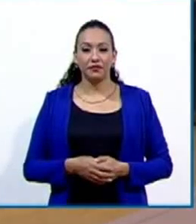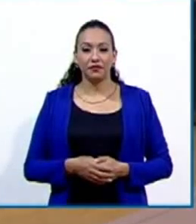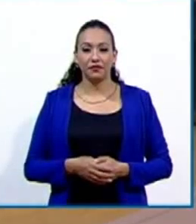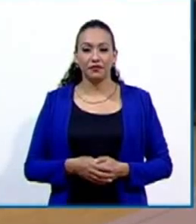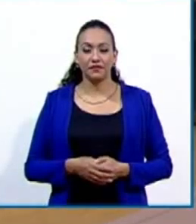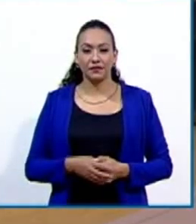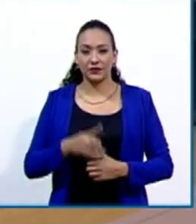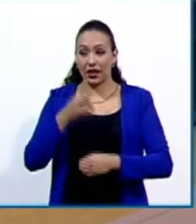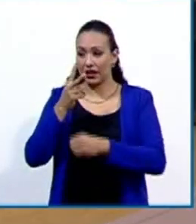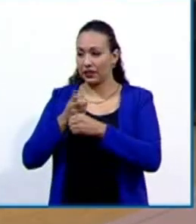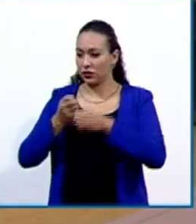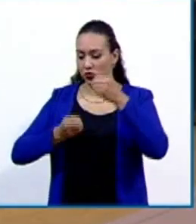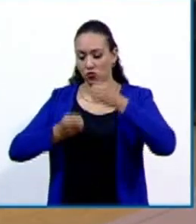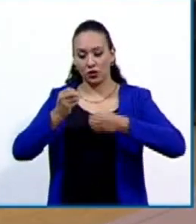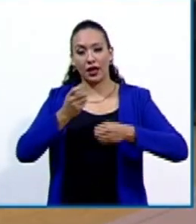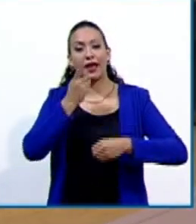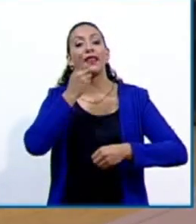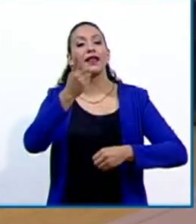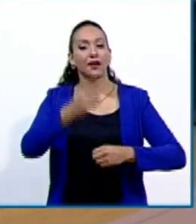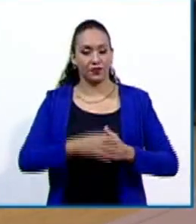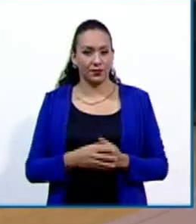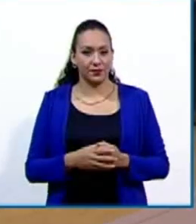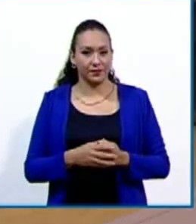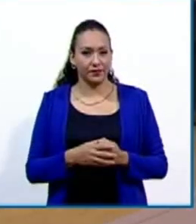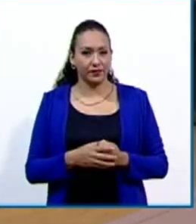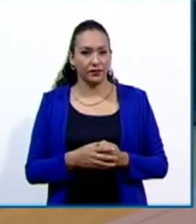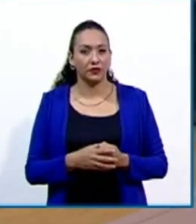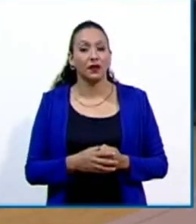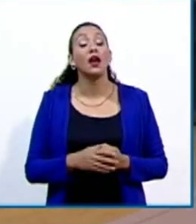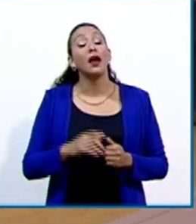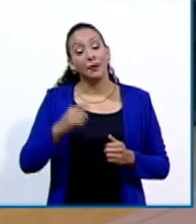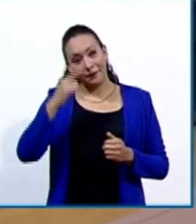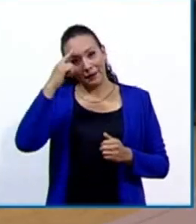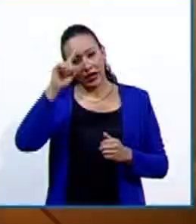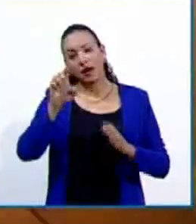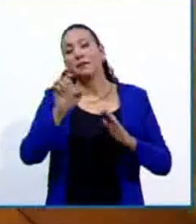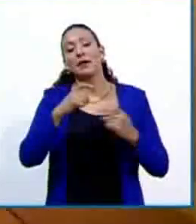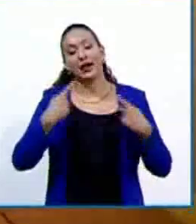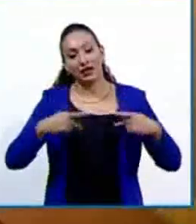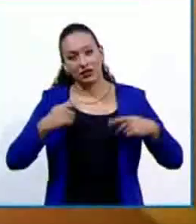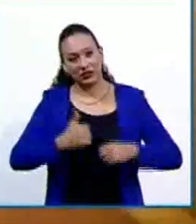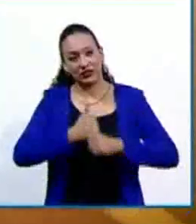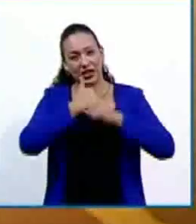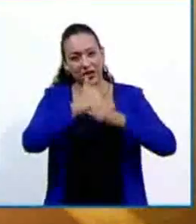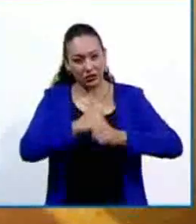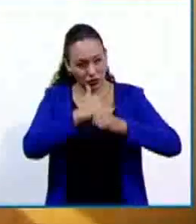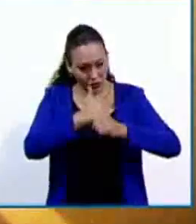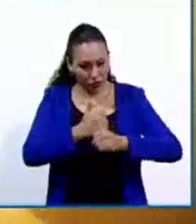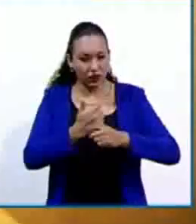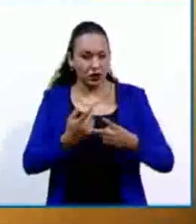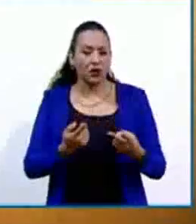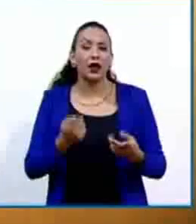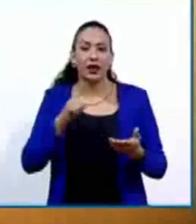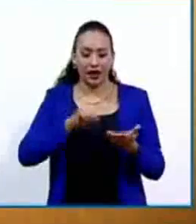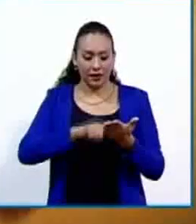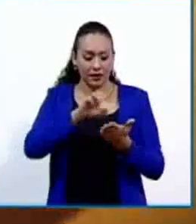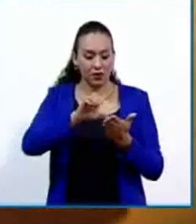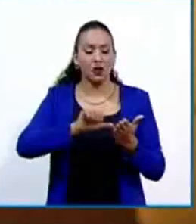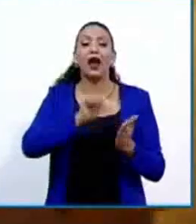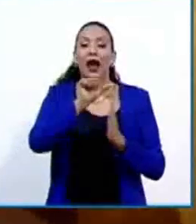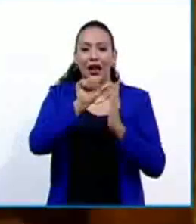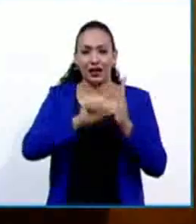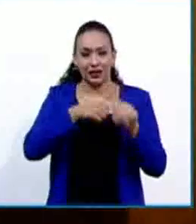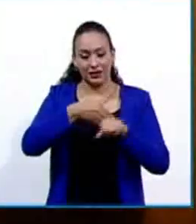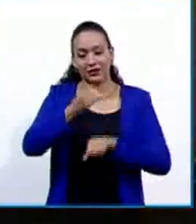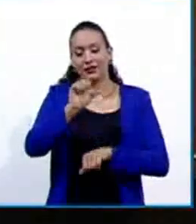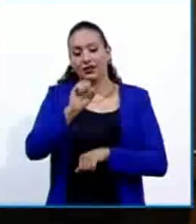La segunda sala de la Corte determinó que la compensación subsidiaria para la víctima del delito prevista en el artículo 67